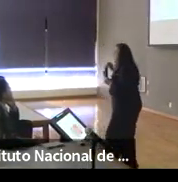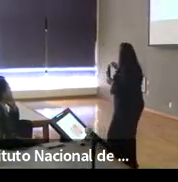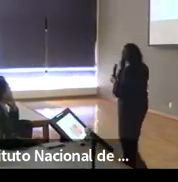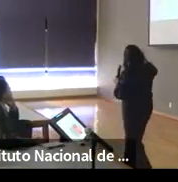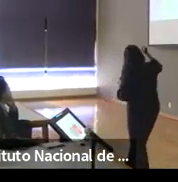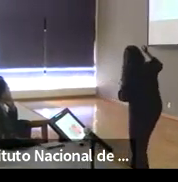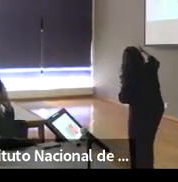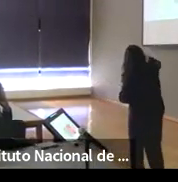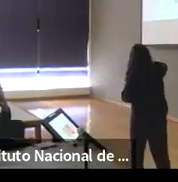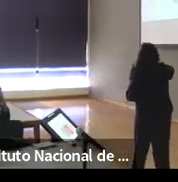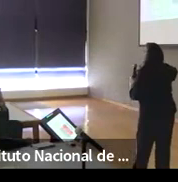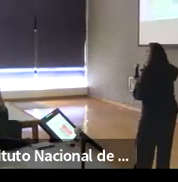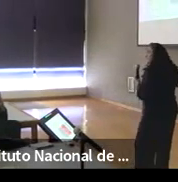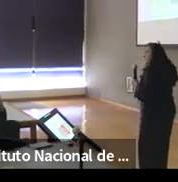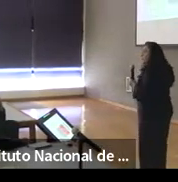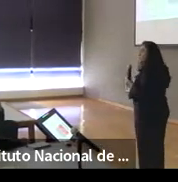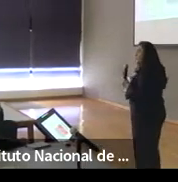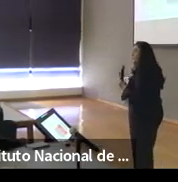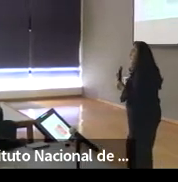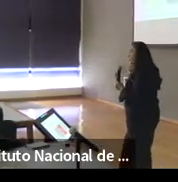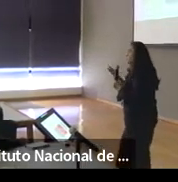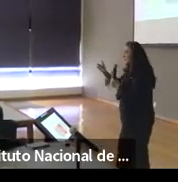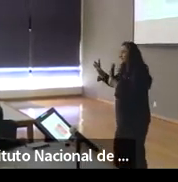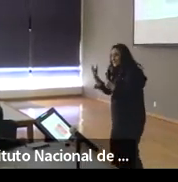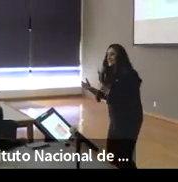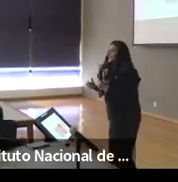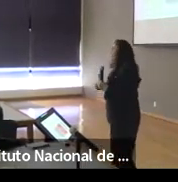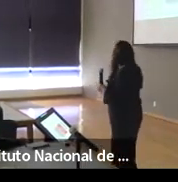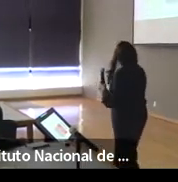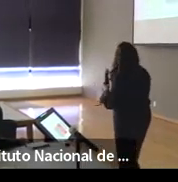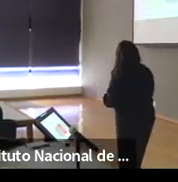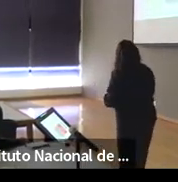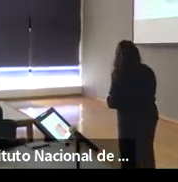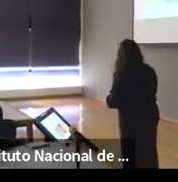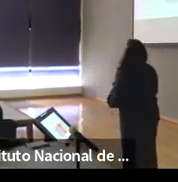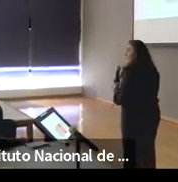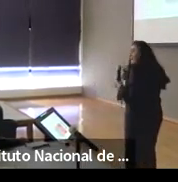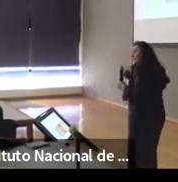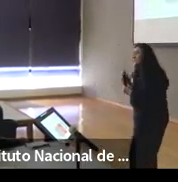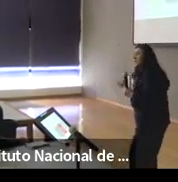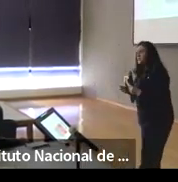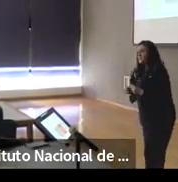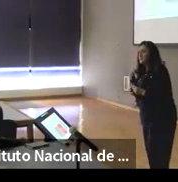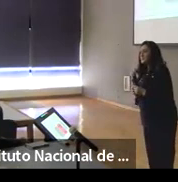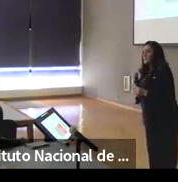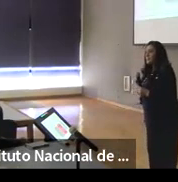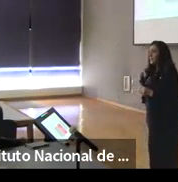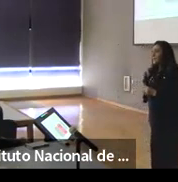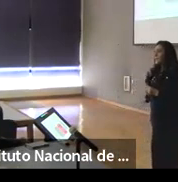puede ser un conflicto que es percibido uno experimentado uno que ya está cito que es un conflicto manifiesto